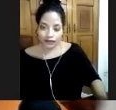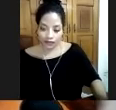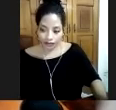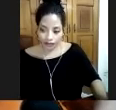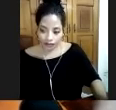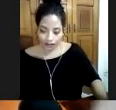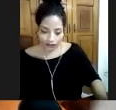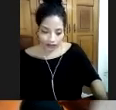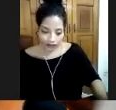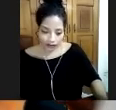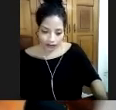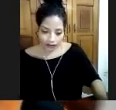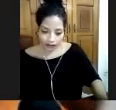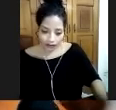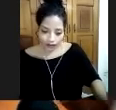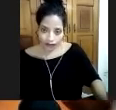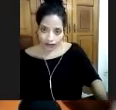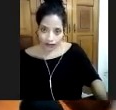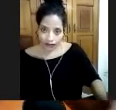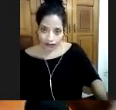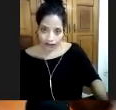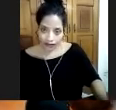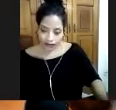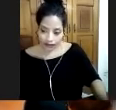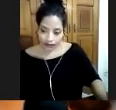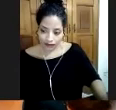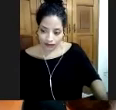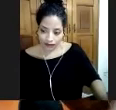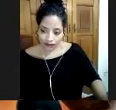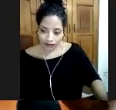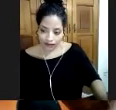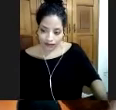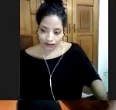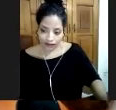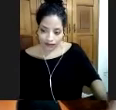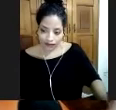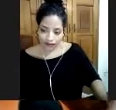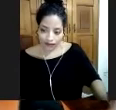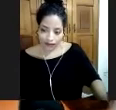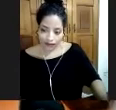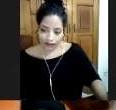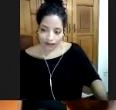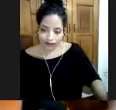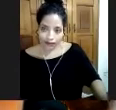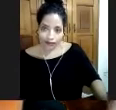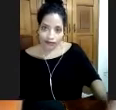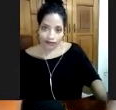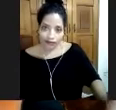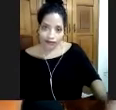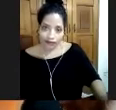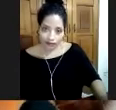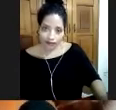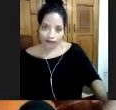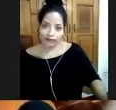el otro punto importante es que el gobierno está en la obligación de que la educación sea gratuita para